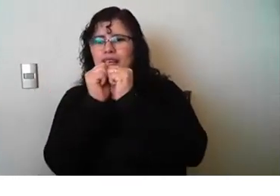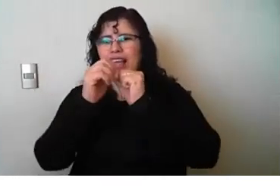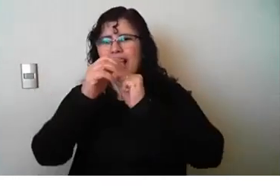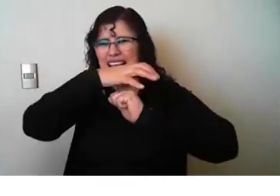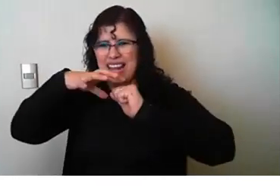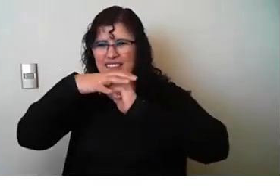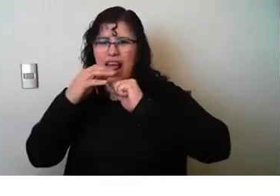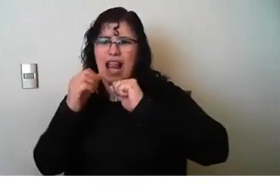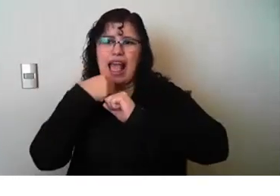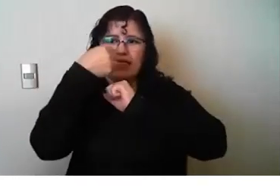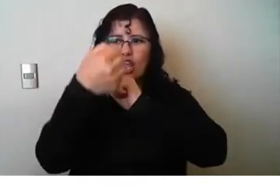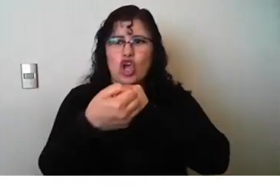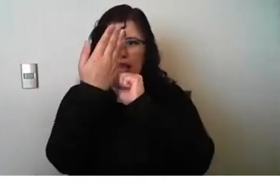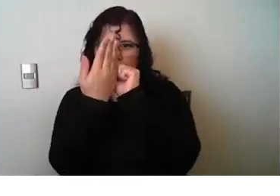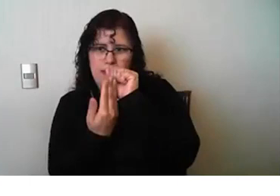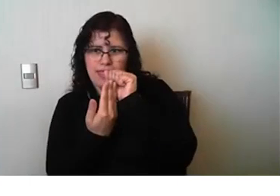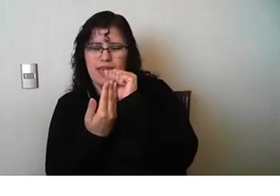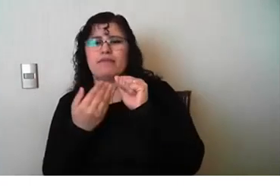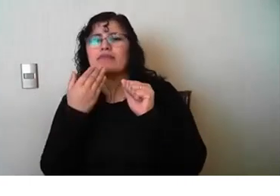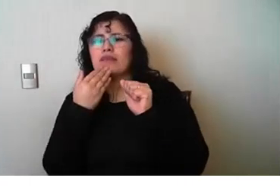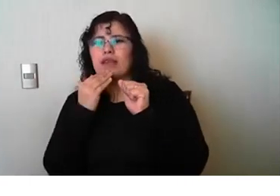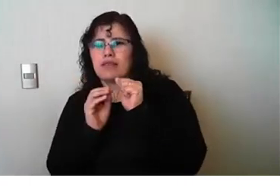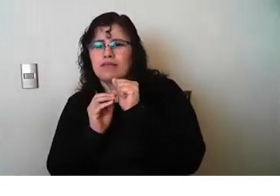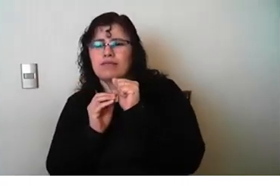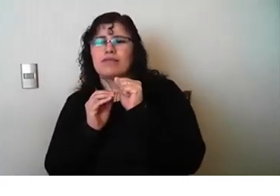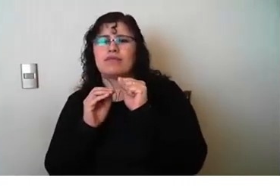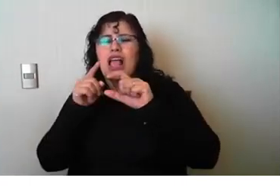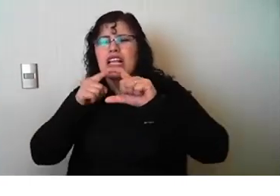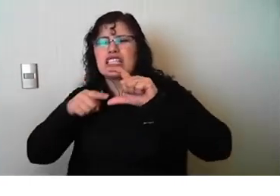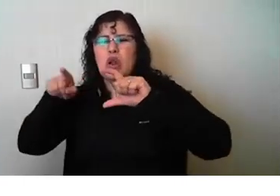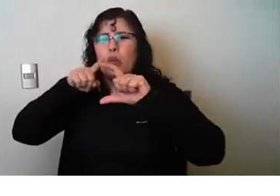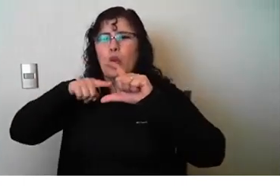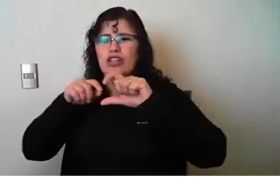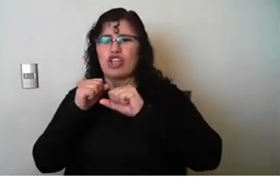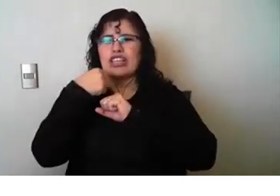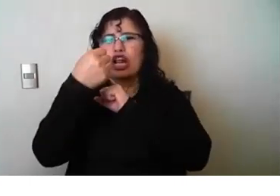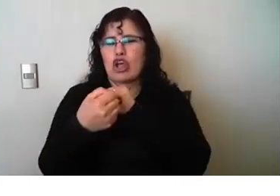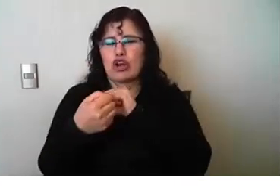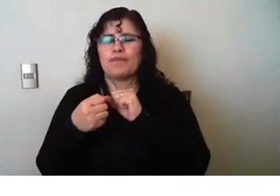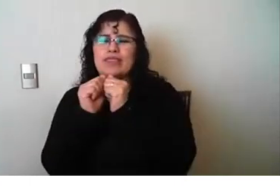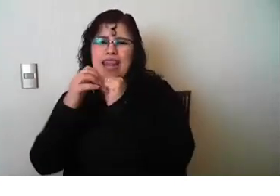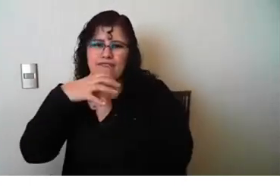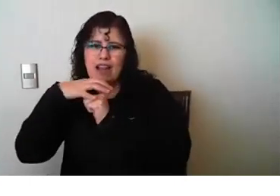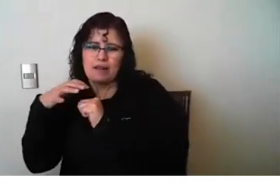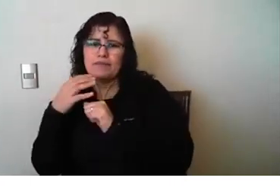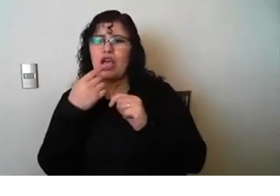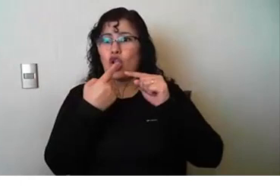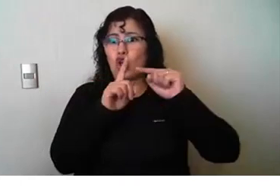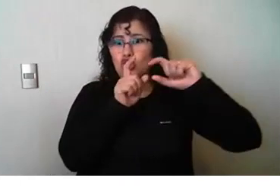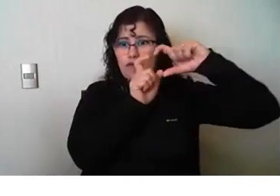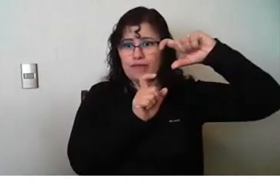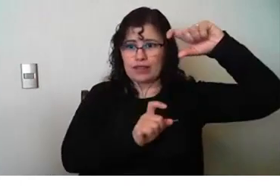parte del círculo arterial cerebral, y el sistema vértebro-basilar, que va a